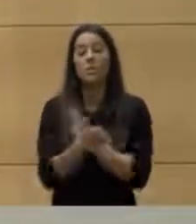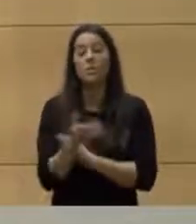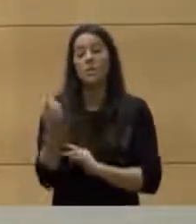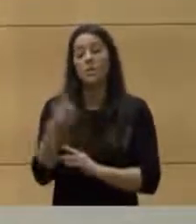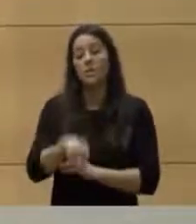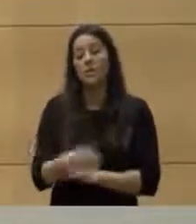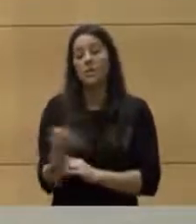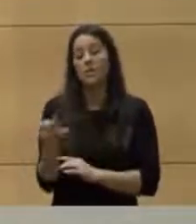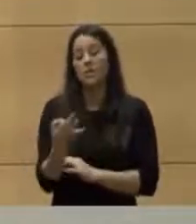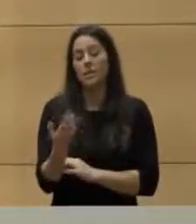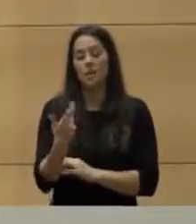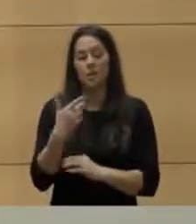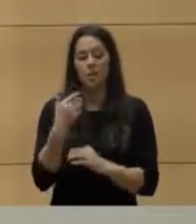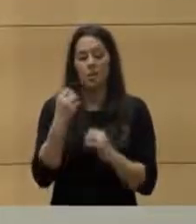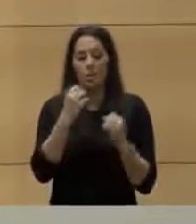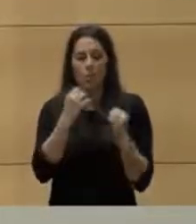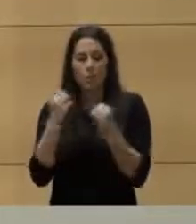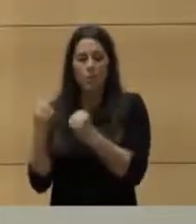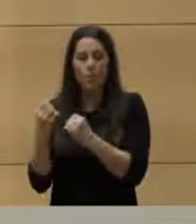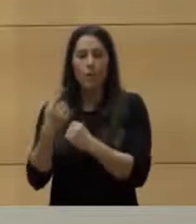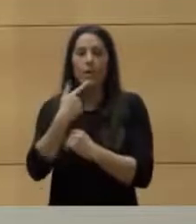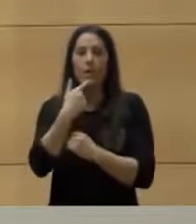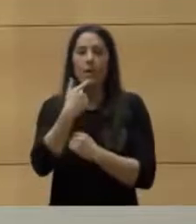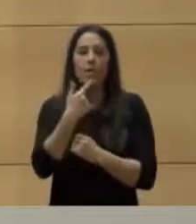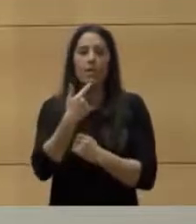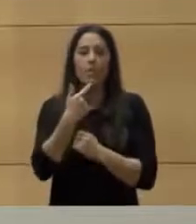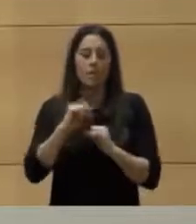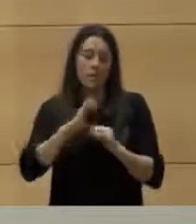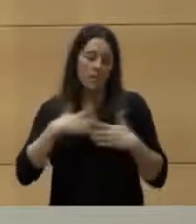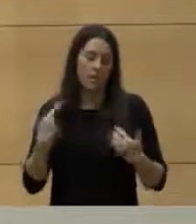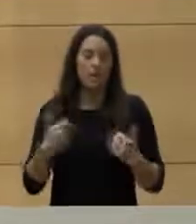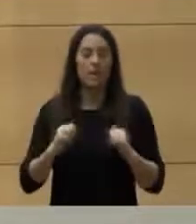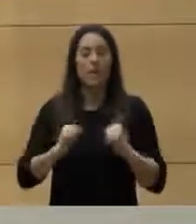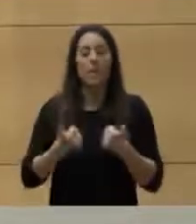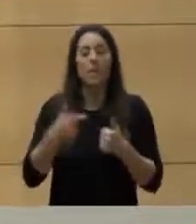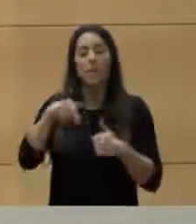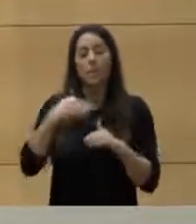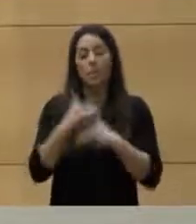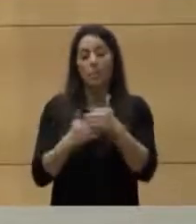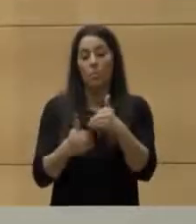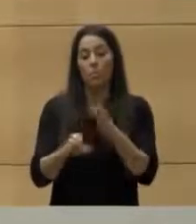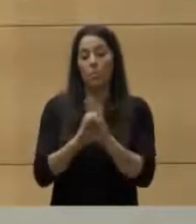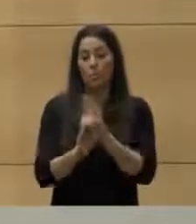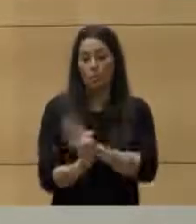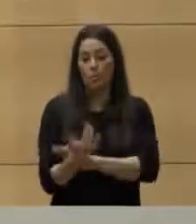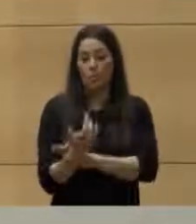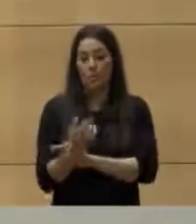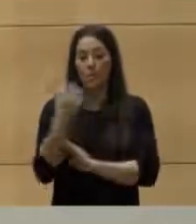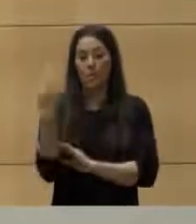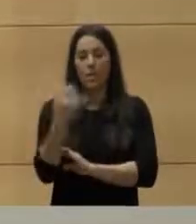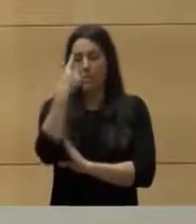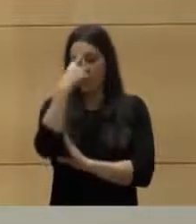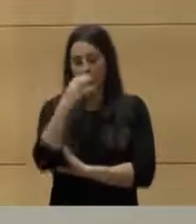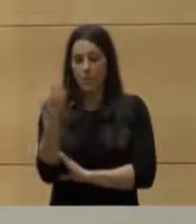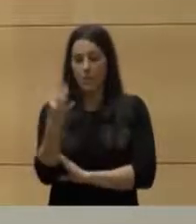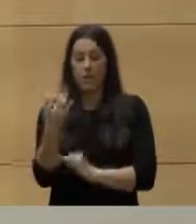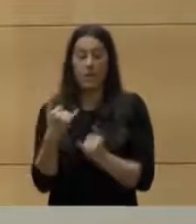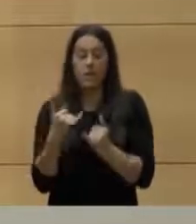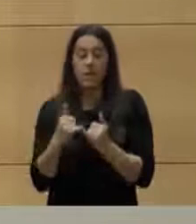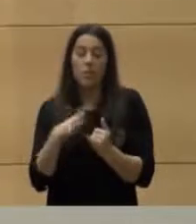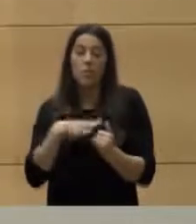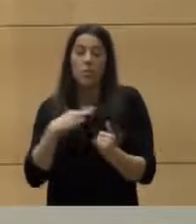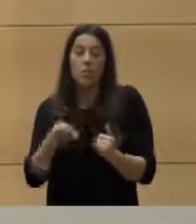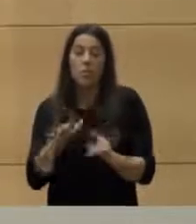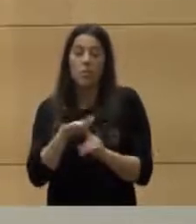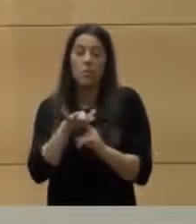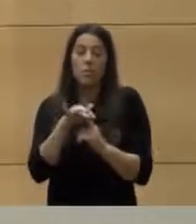este proceso constituyente deben saber que puede que al final se encuentren con una situación, no digo que